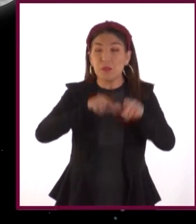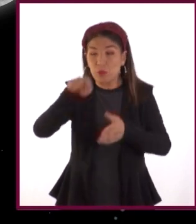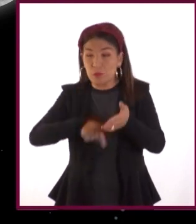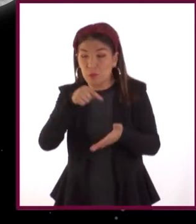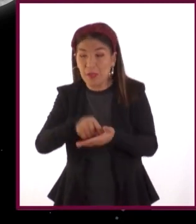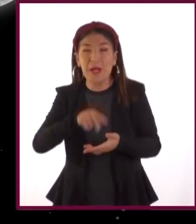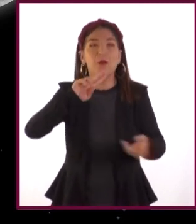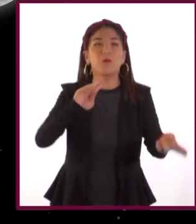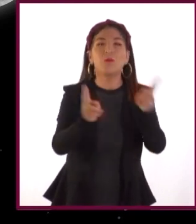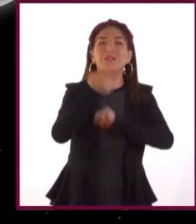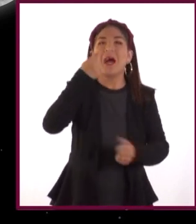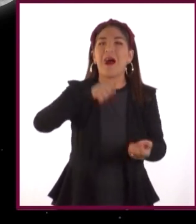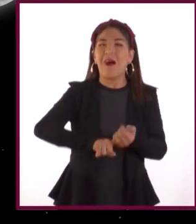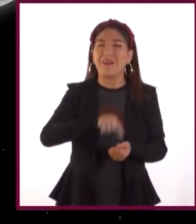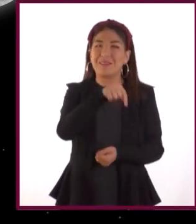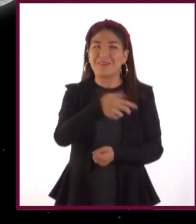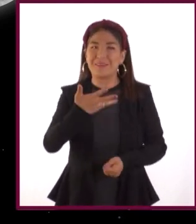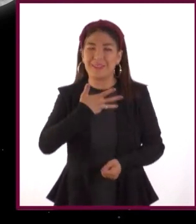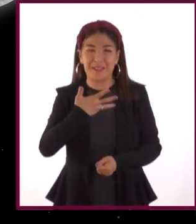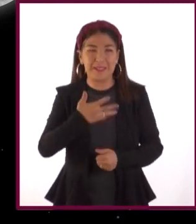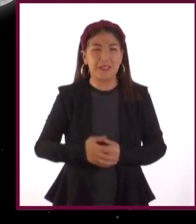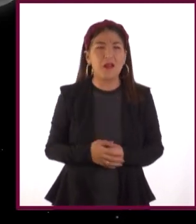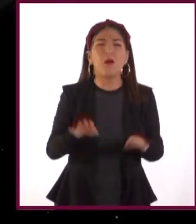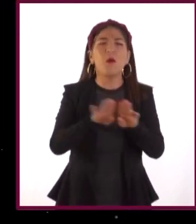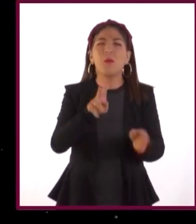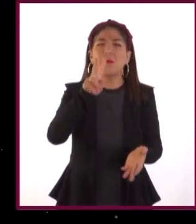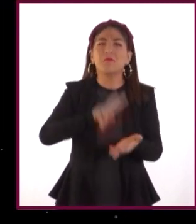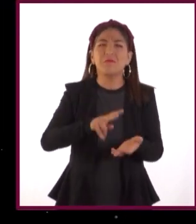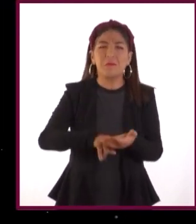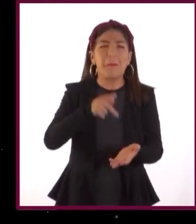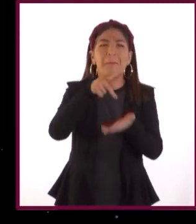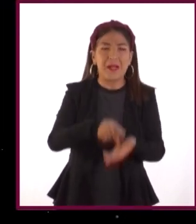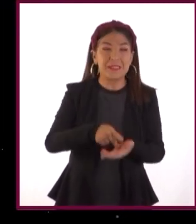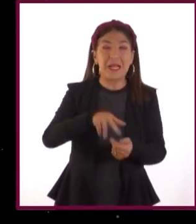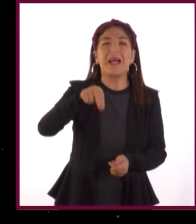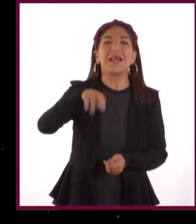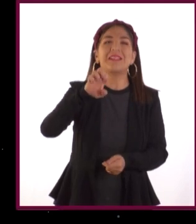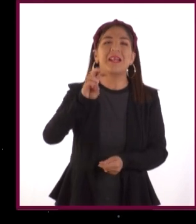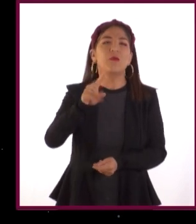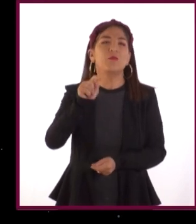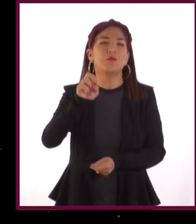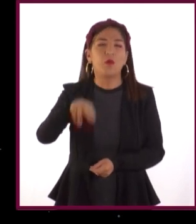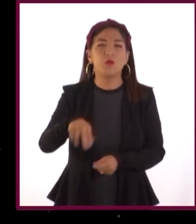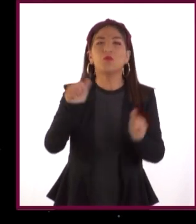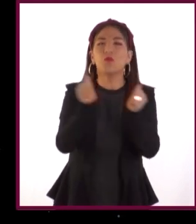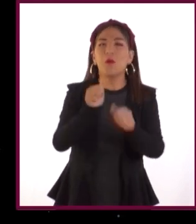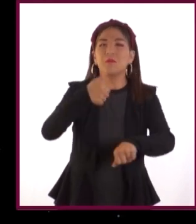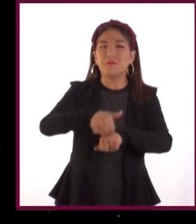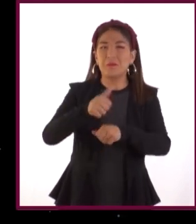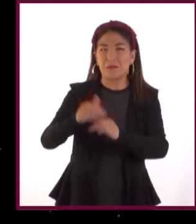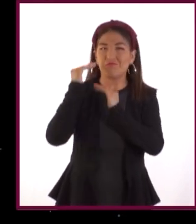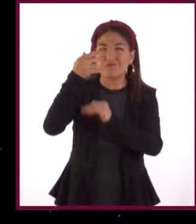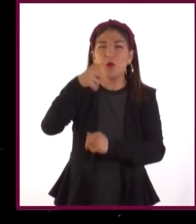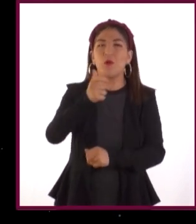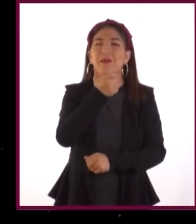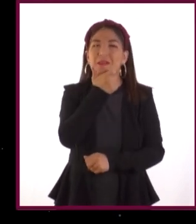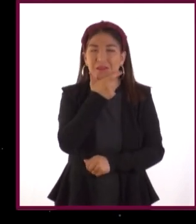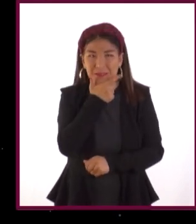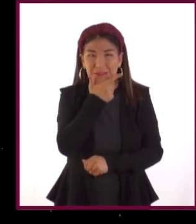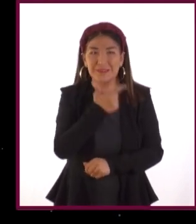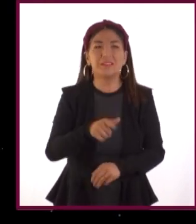peso. El peso es la fuerza gravitacional que la Tierra ejerce sobre los cuerpos que están sobre su superficie. El peso